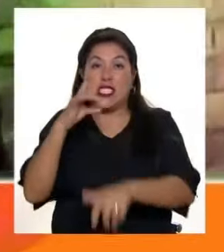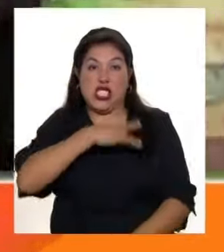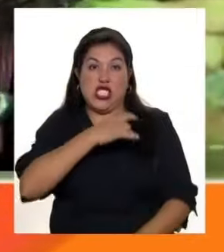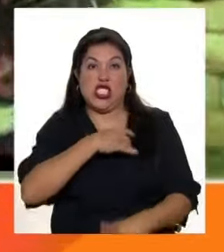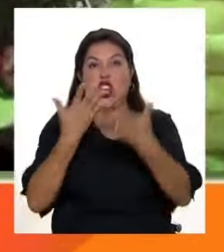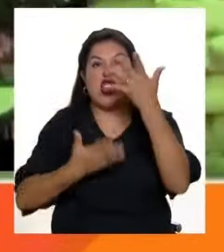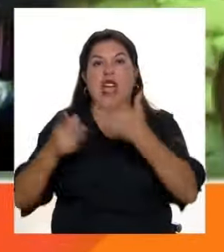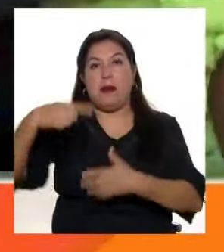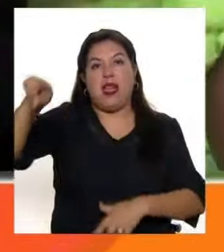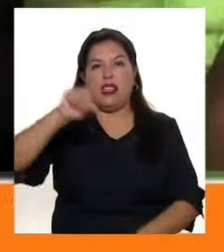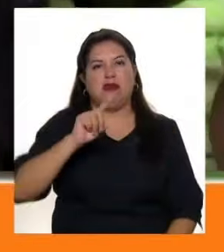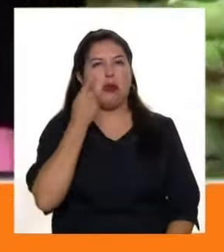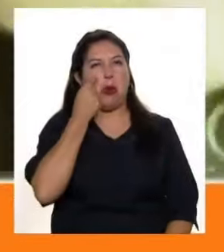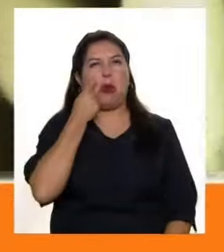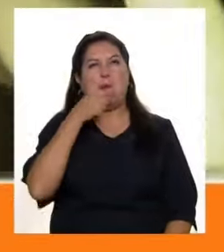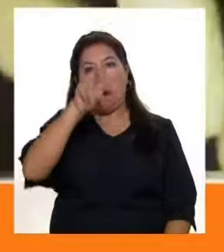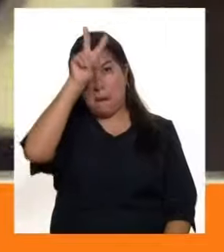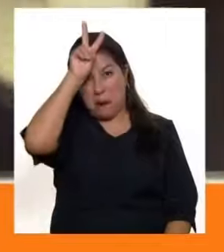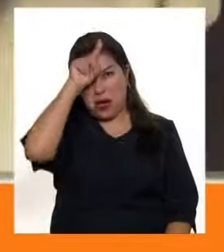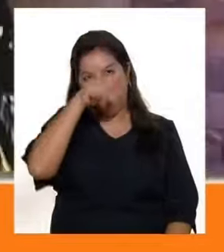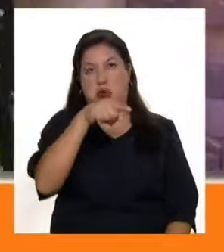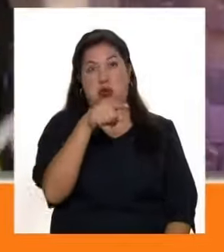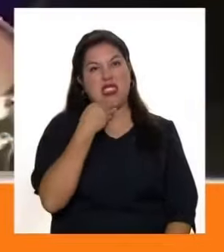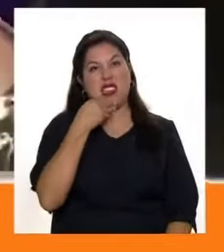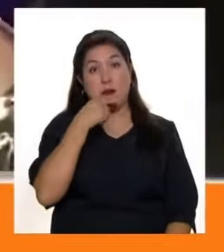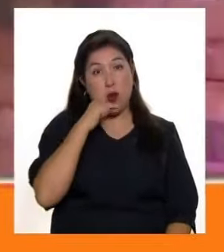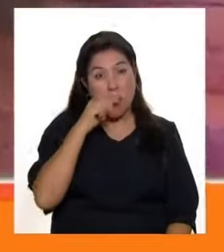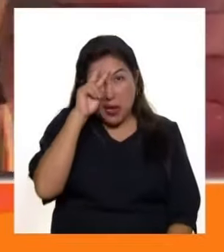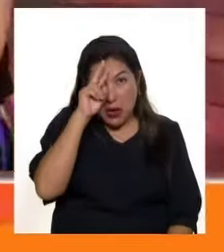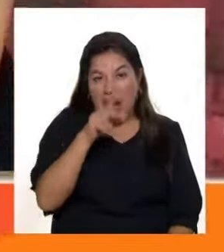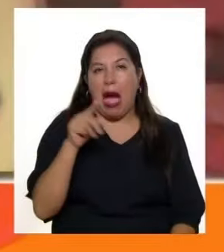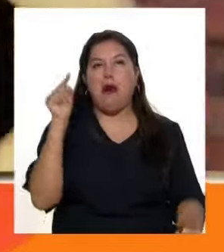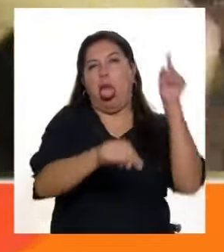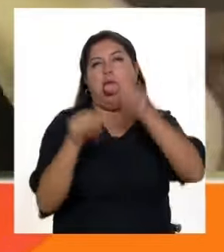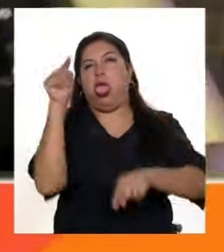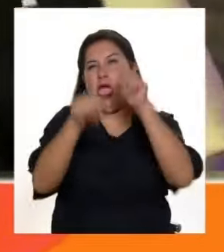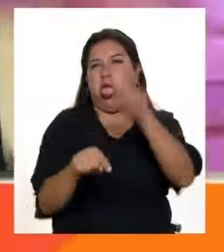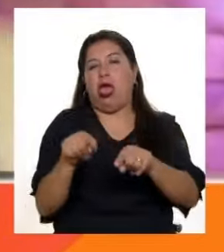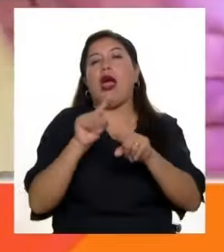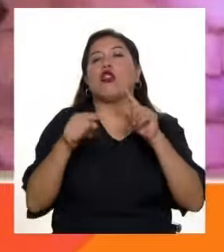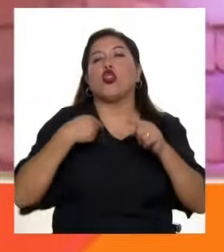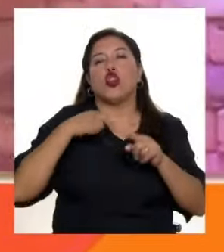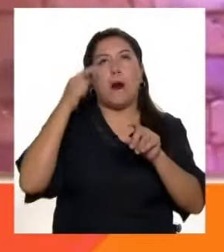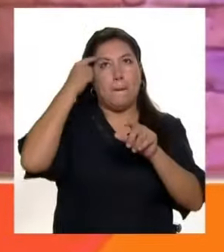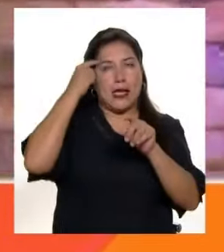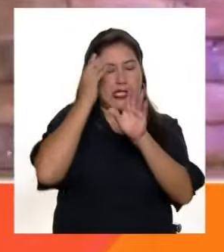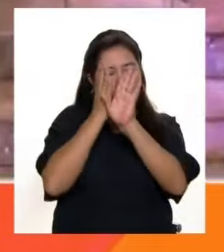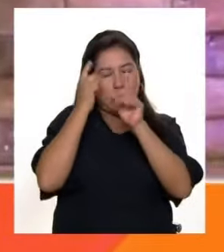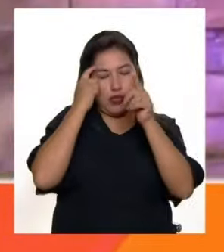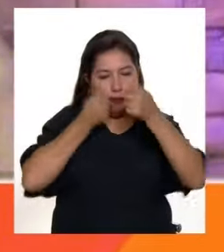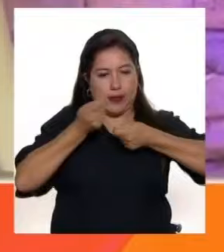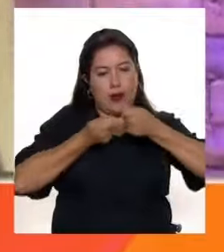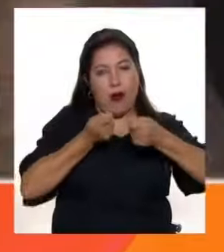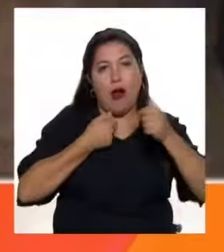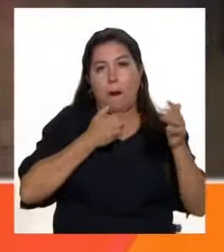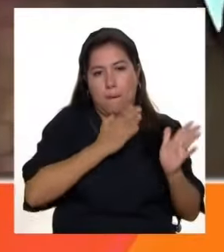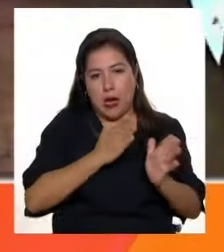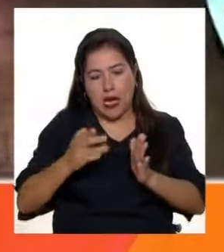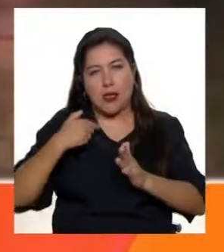y simplemente por ser de Perú es... Entonces, tienes que estar preparada para eso y de ir a enrumbar, sobre eso